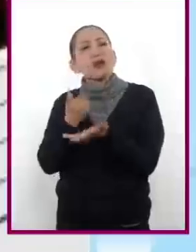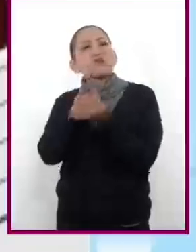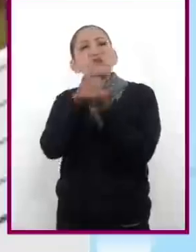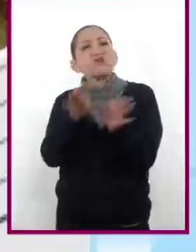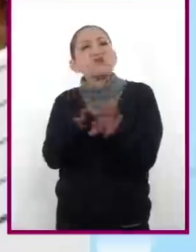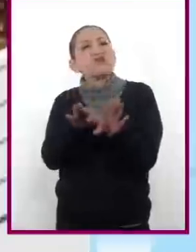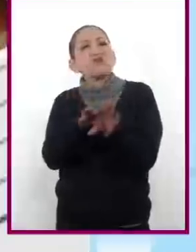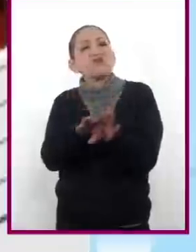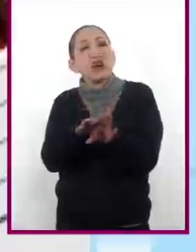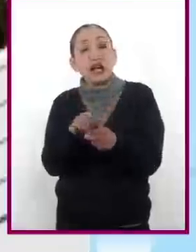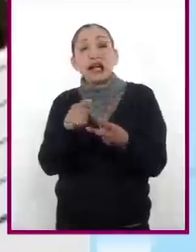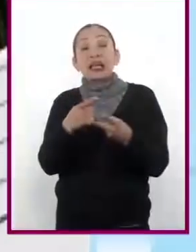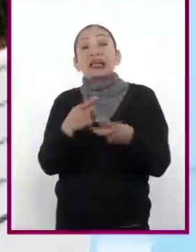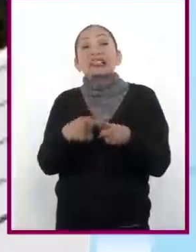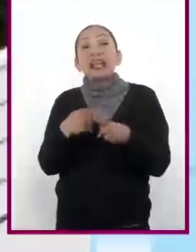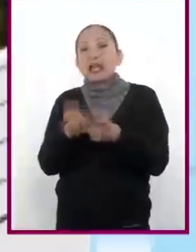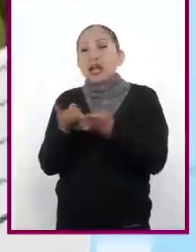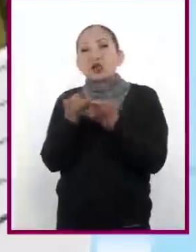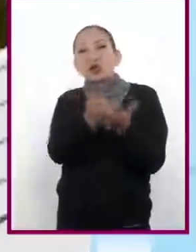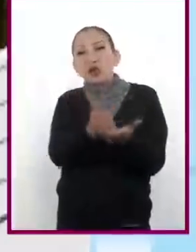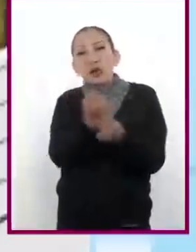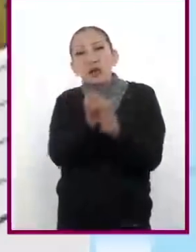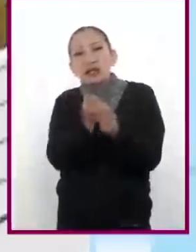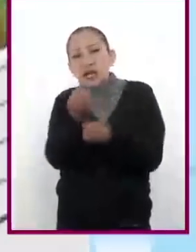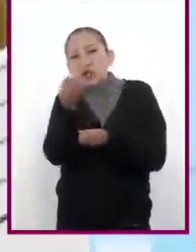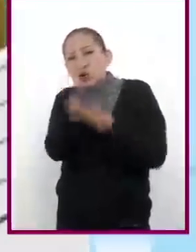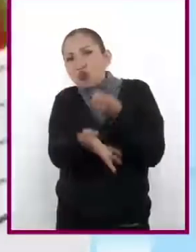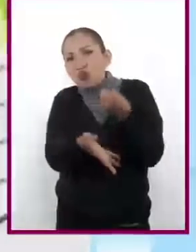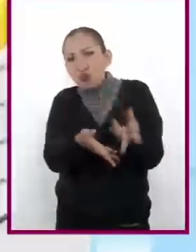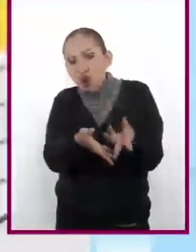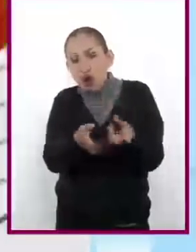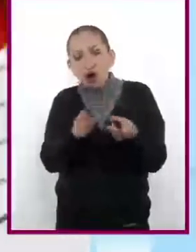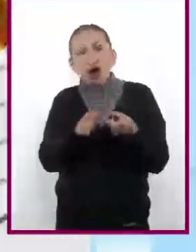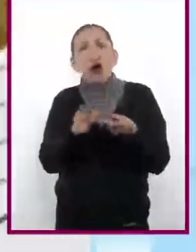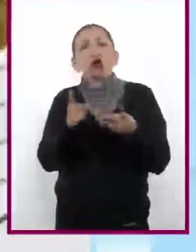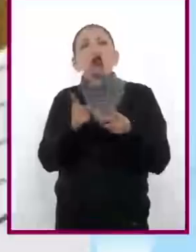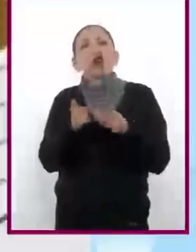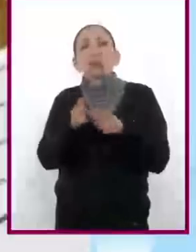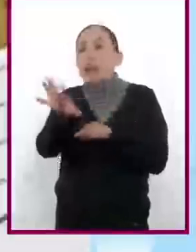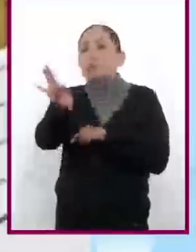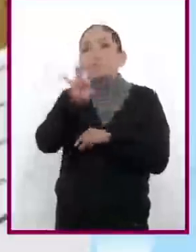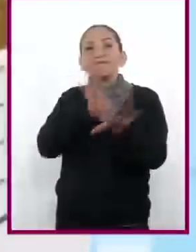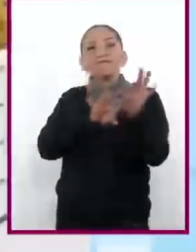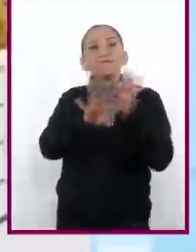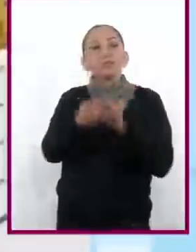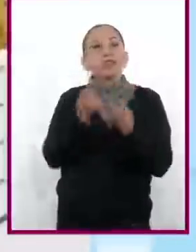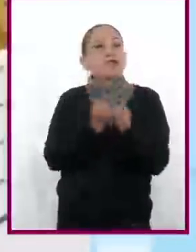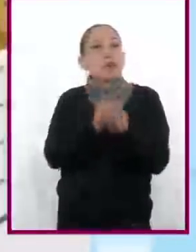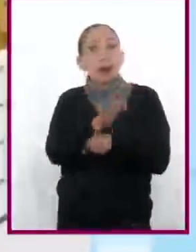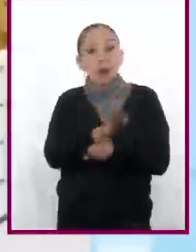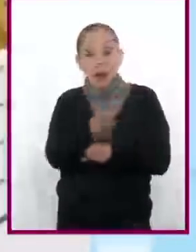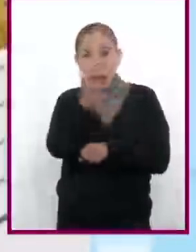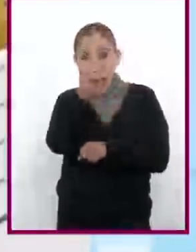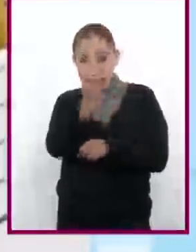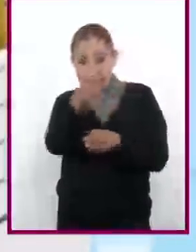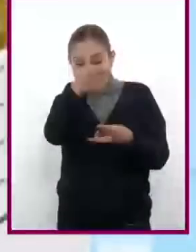investigación? ¿Quién te brindó información? ¿Y en dónde la obtuviste? De esta manera, condensamos